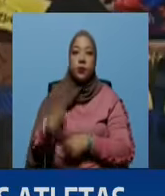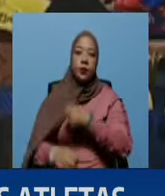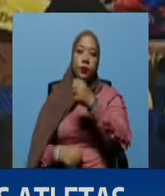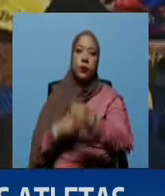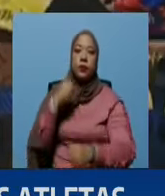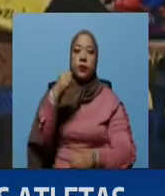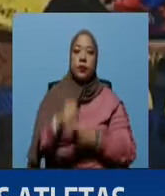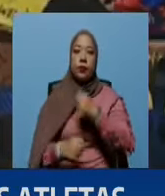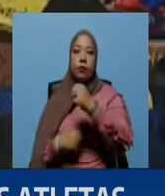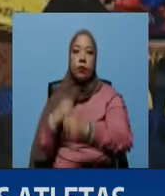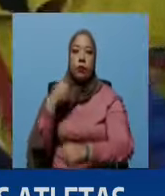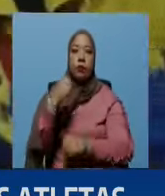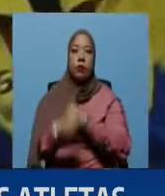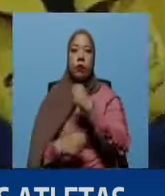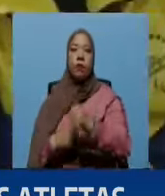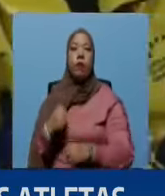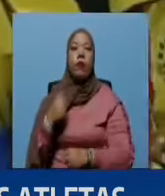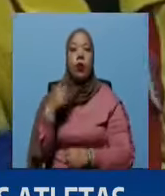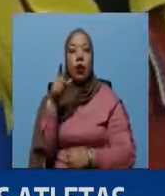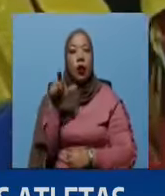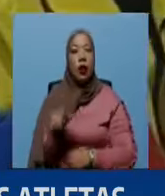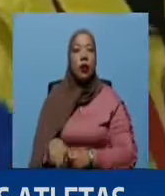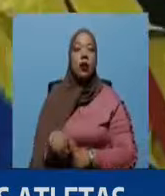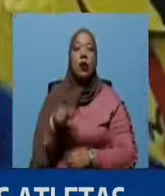metros, a Leonel Vera,